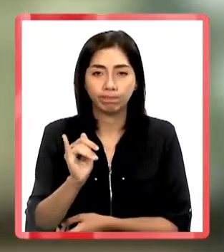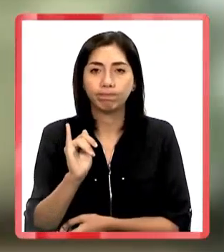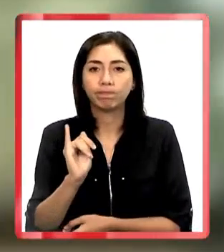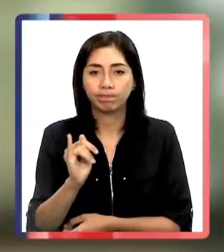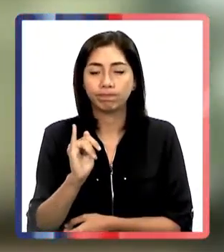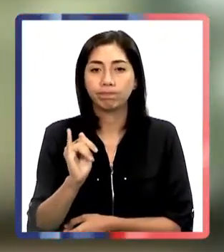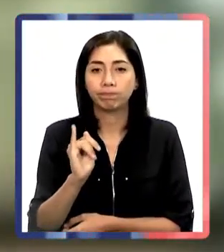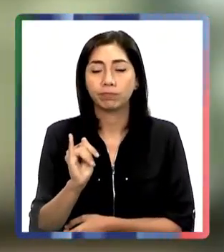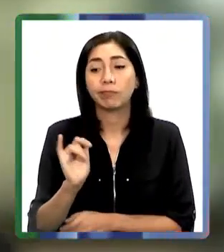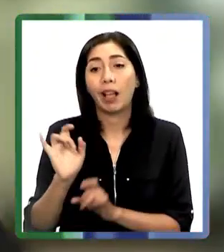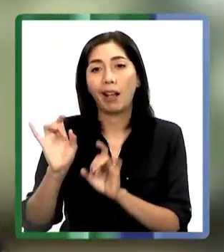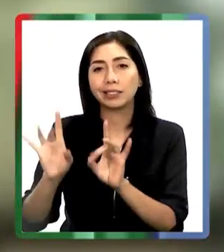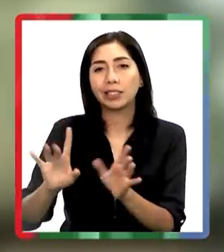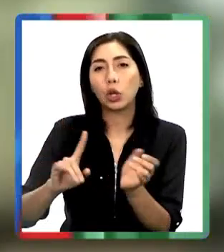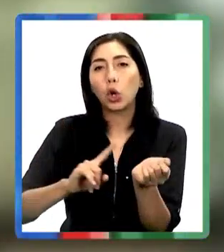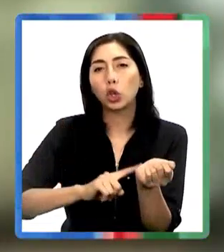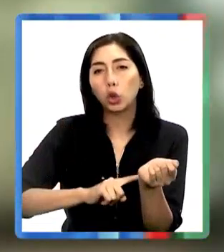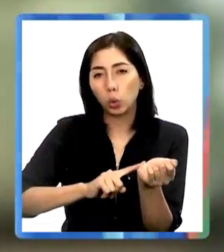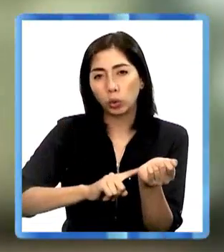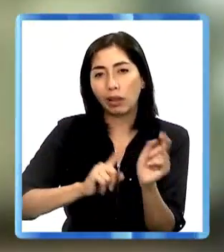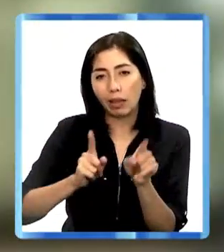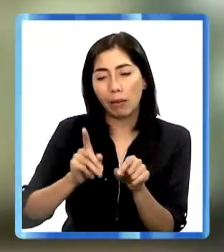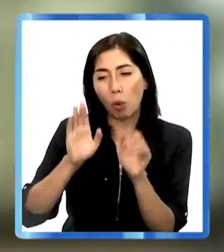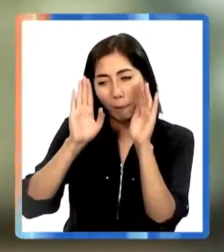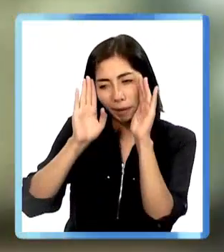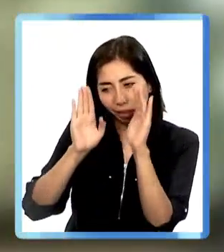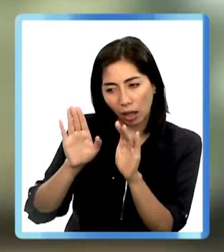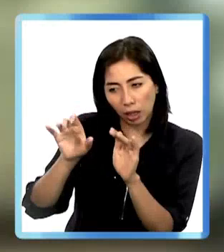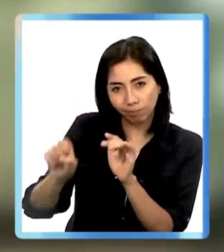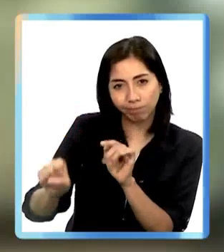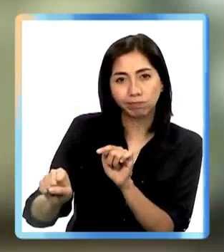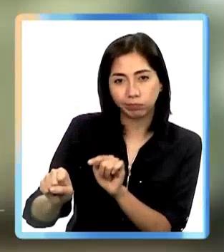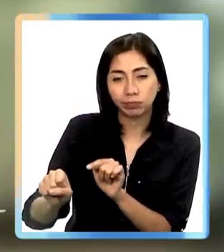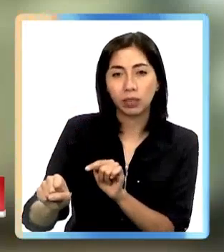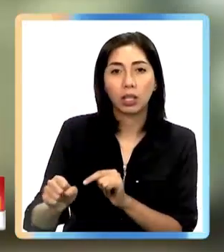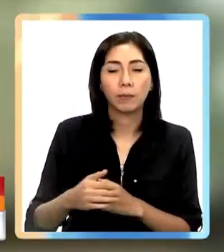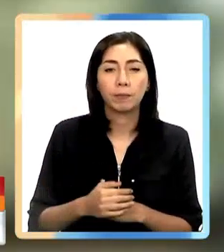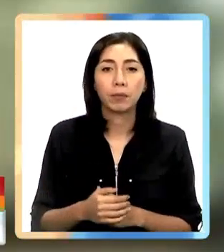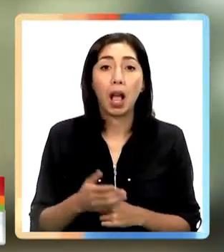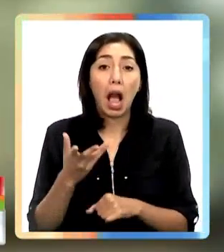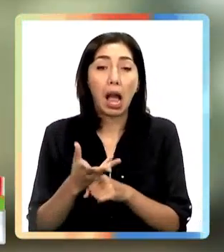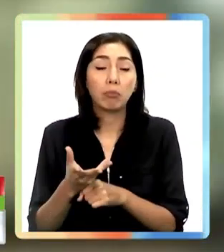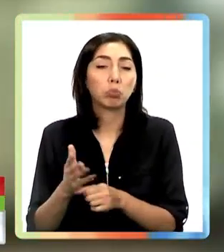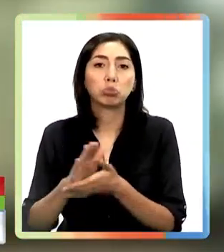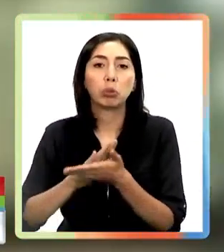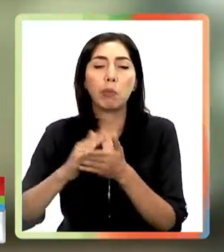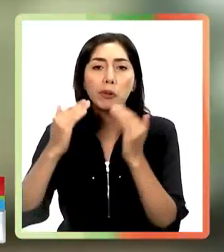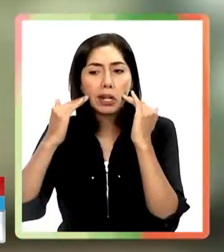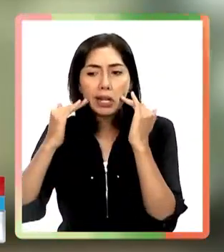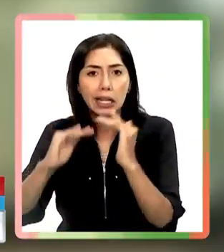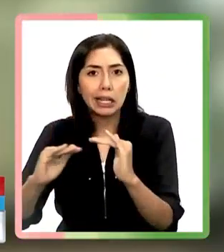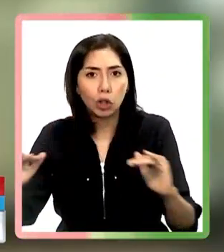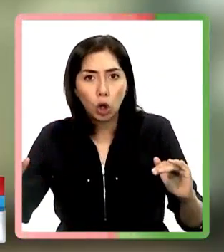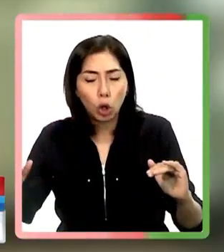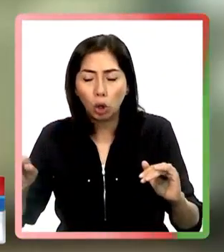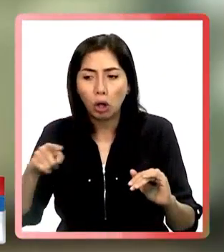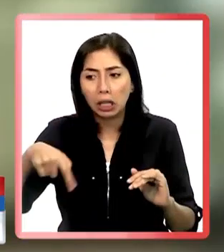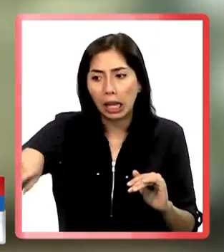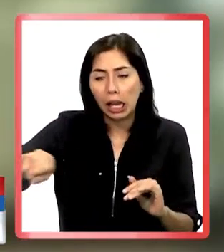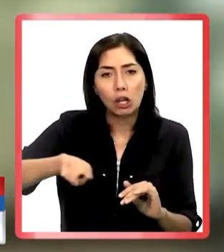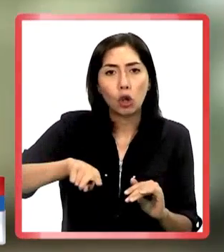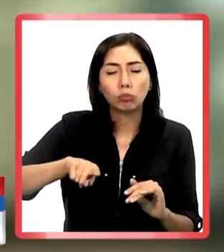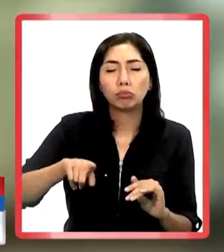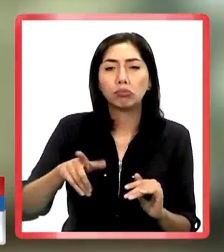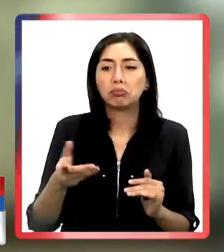es una conducta de la que hay que estar pendiente. Si niños que no tienen la costumbre, o cursos que no tienen